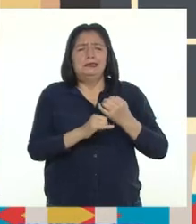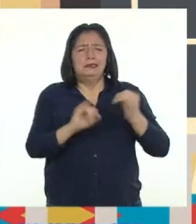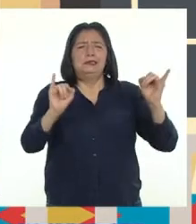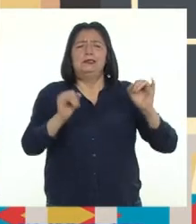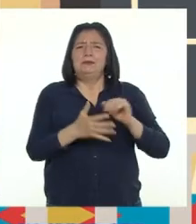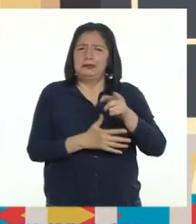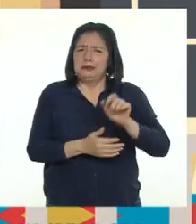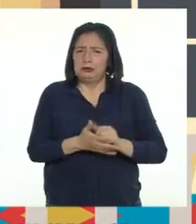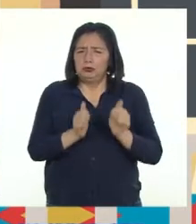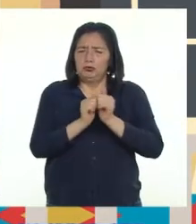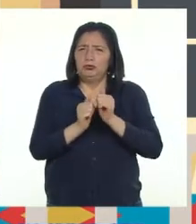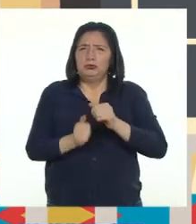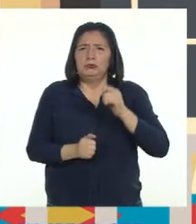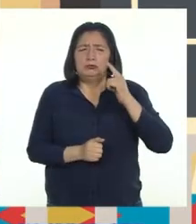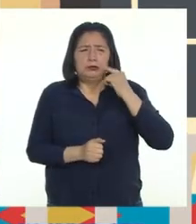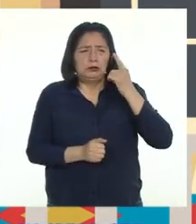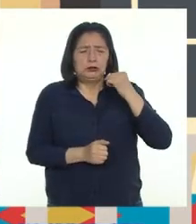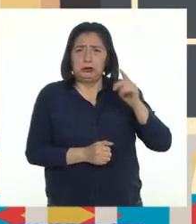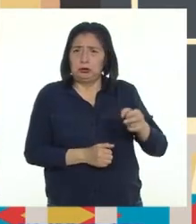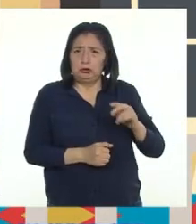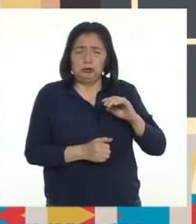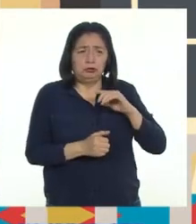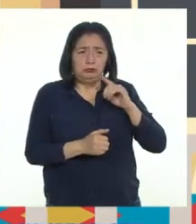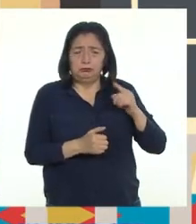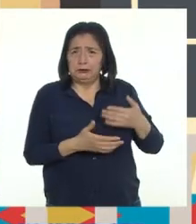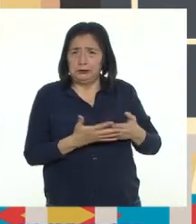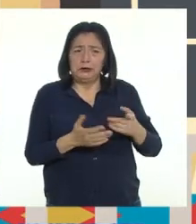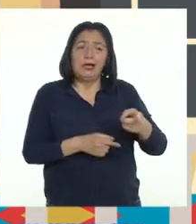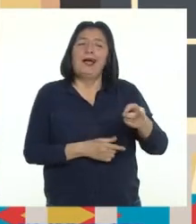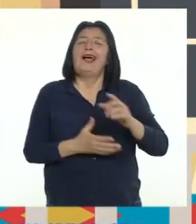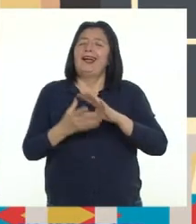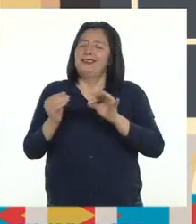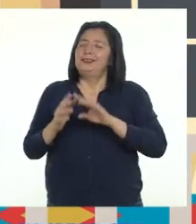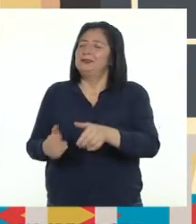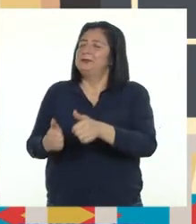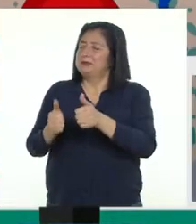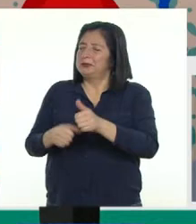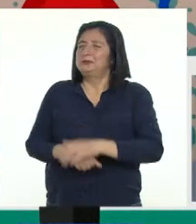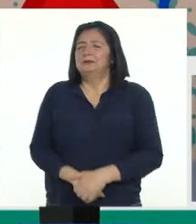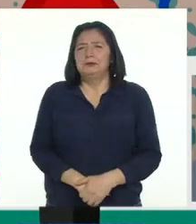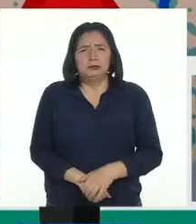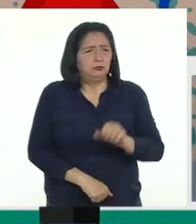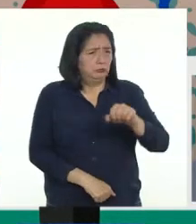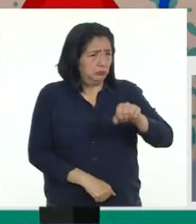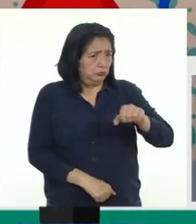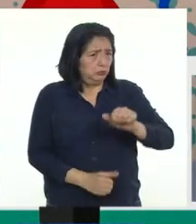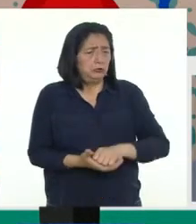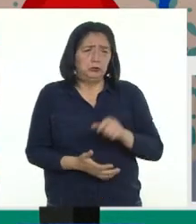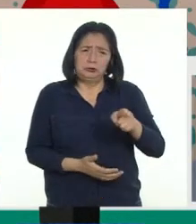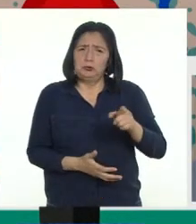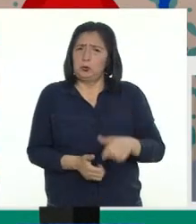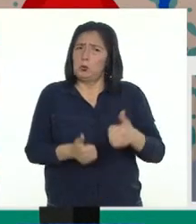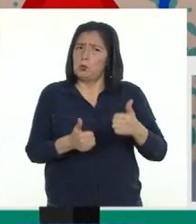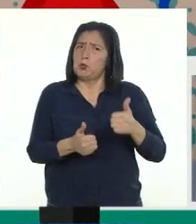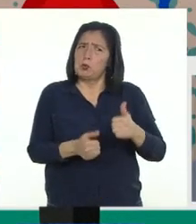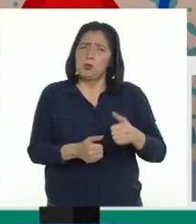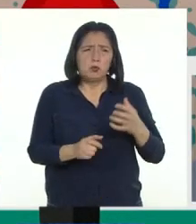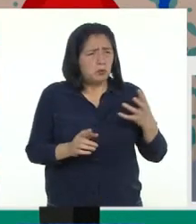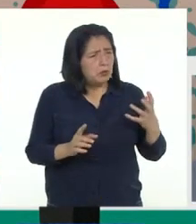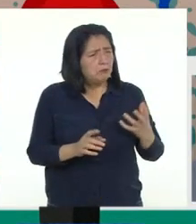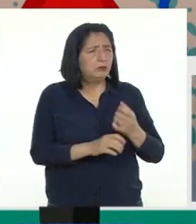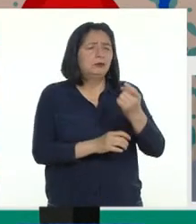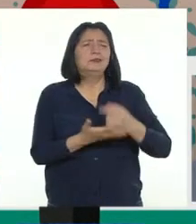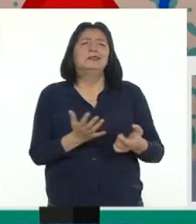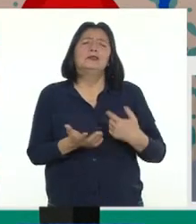señor Vizcacha. ¡Mira tú! ¡Esa historia es muy buena! Sí, ese fue un gran logro de parte